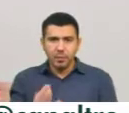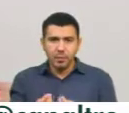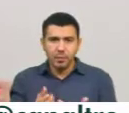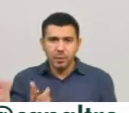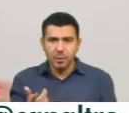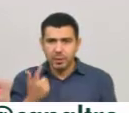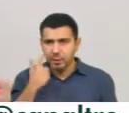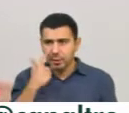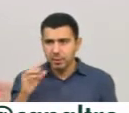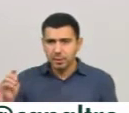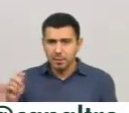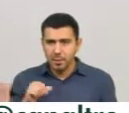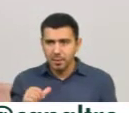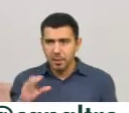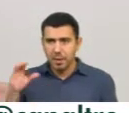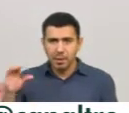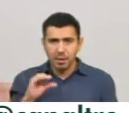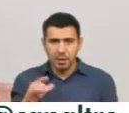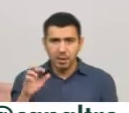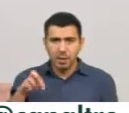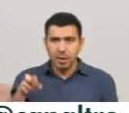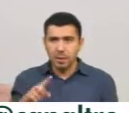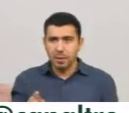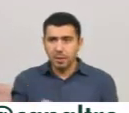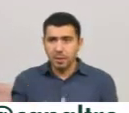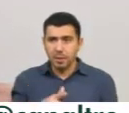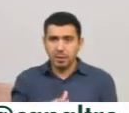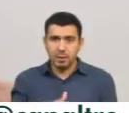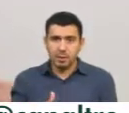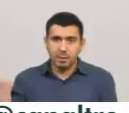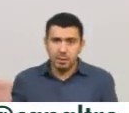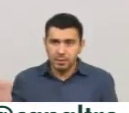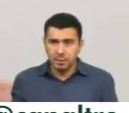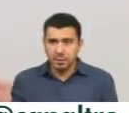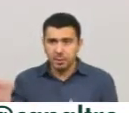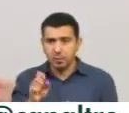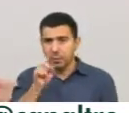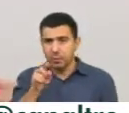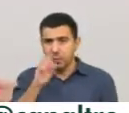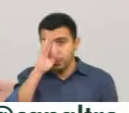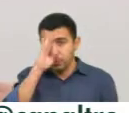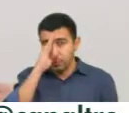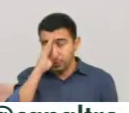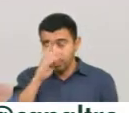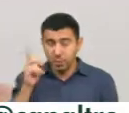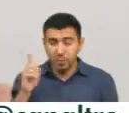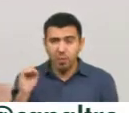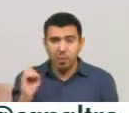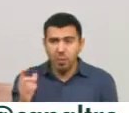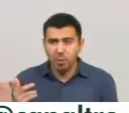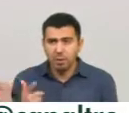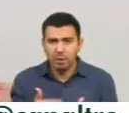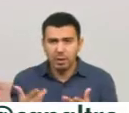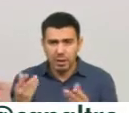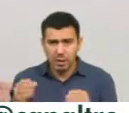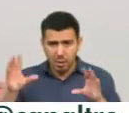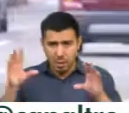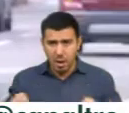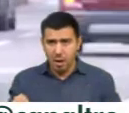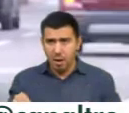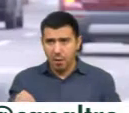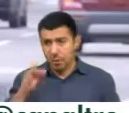nos paguen o nos asalta la duda real si es que quieren realmente acabar con el